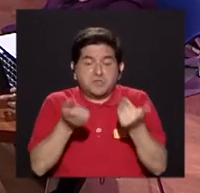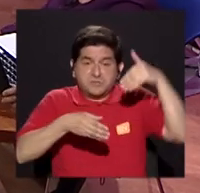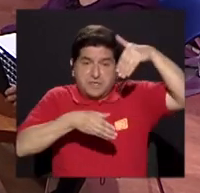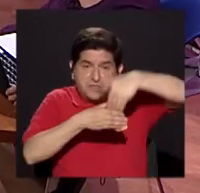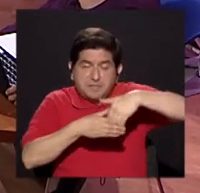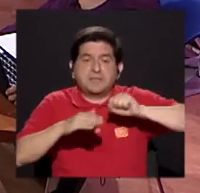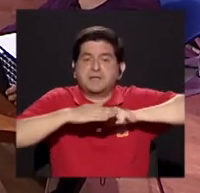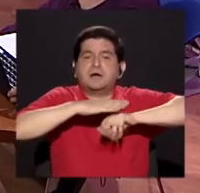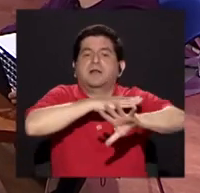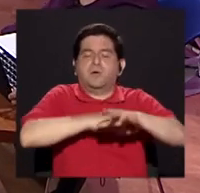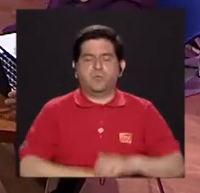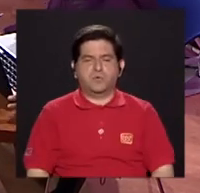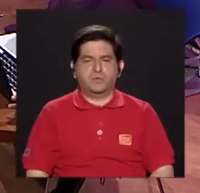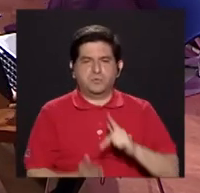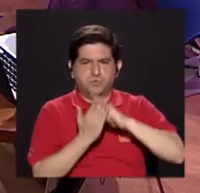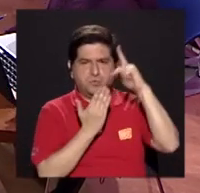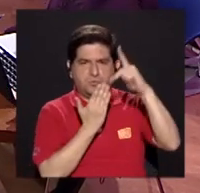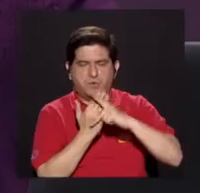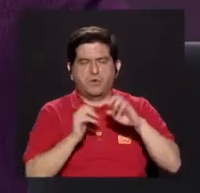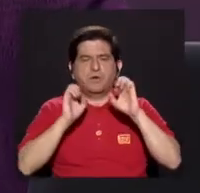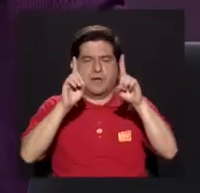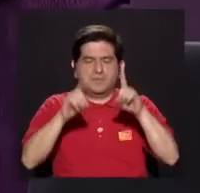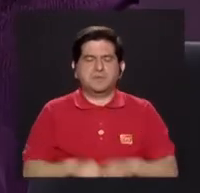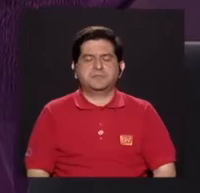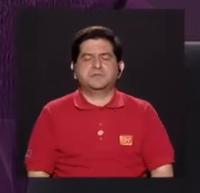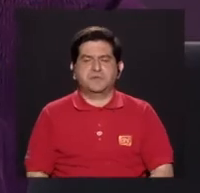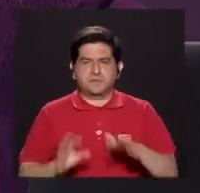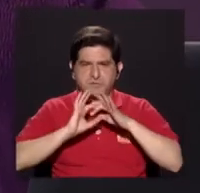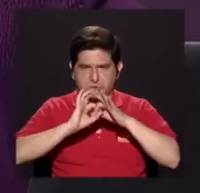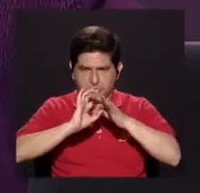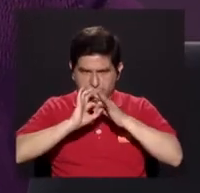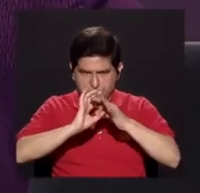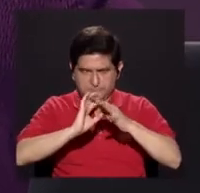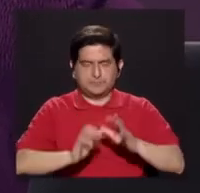el aborto. Por ejemplo, los programas de educación sexual.